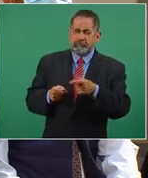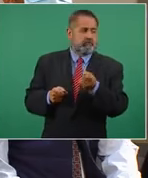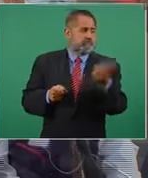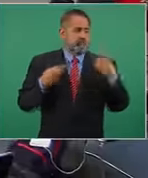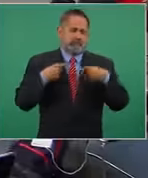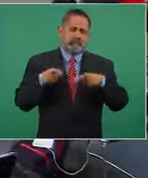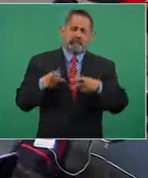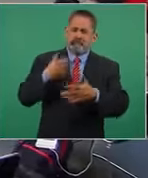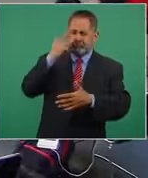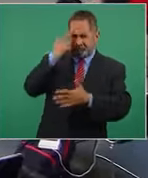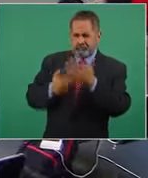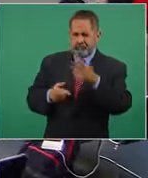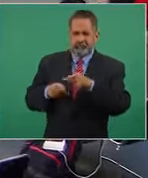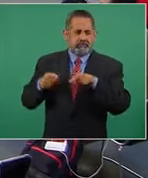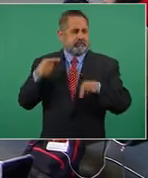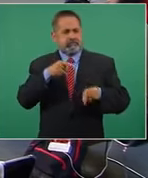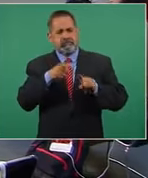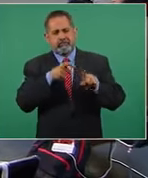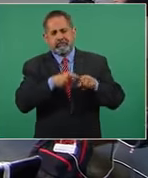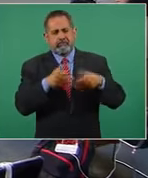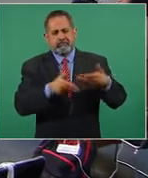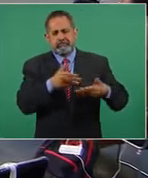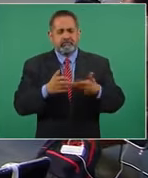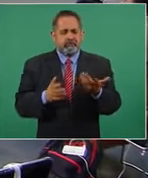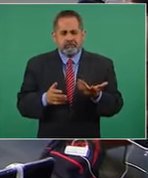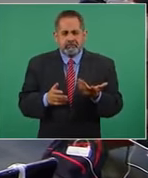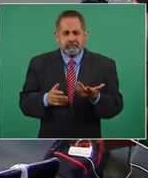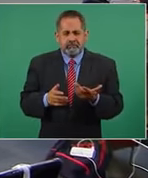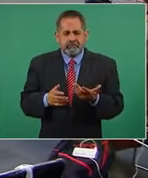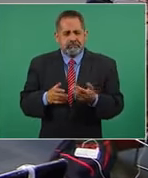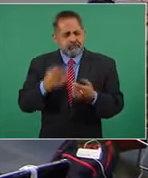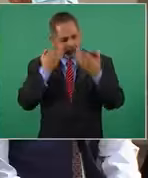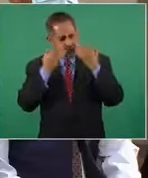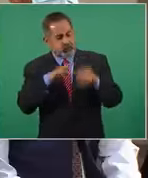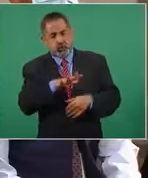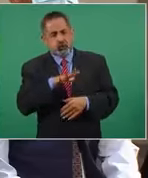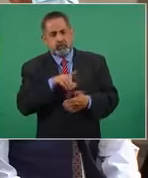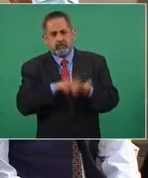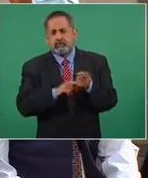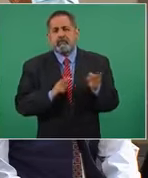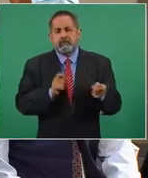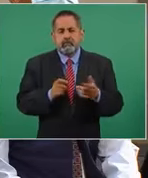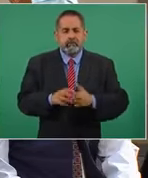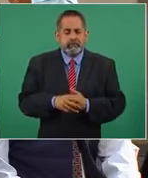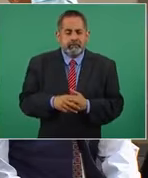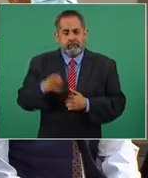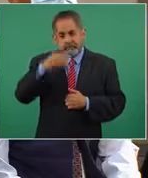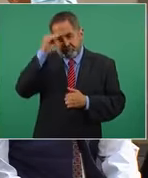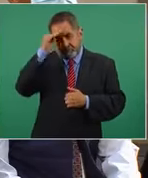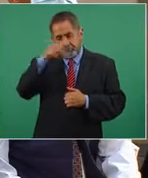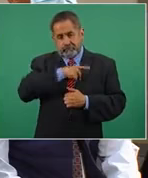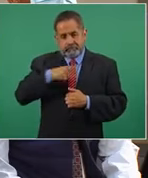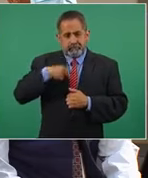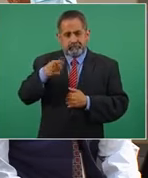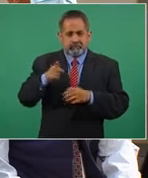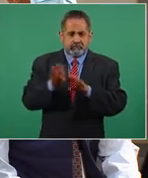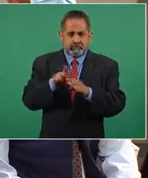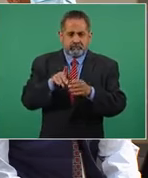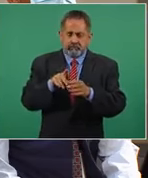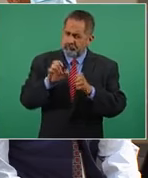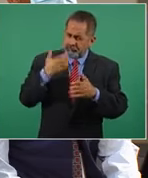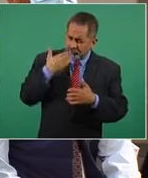torno a la actuación, independientemente porque fue algo además evidente. Y bueno, pues si considera que deberían conducirse así